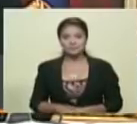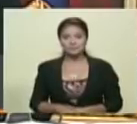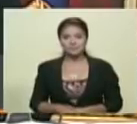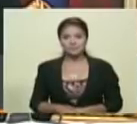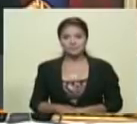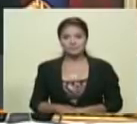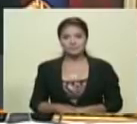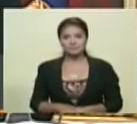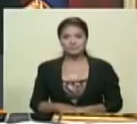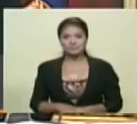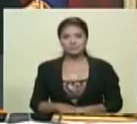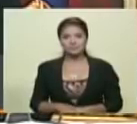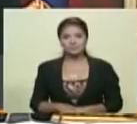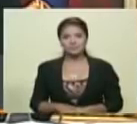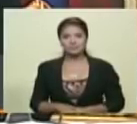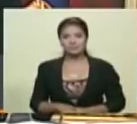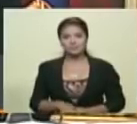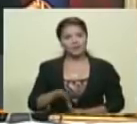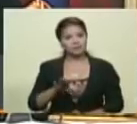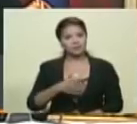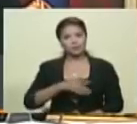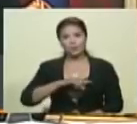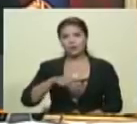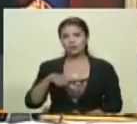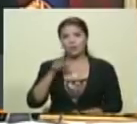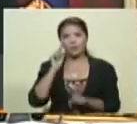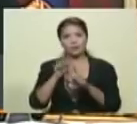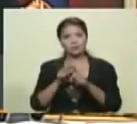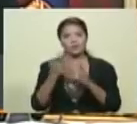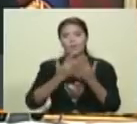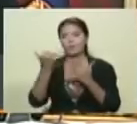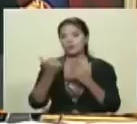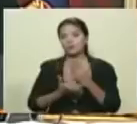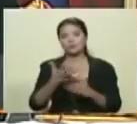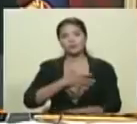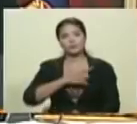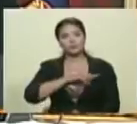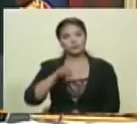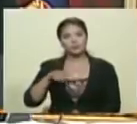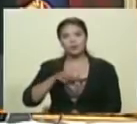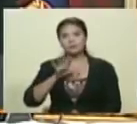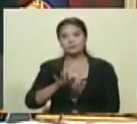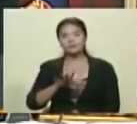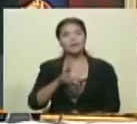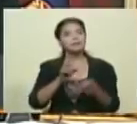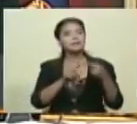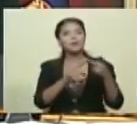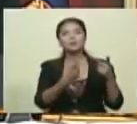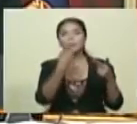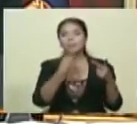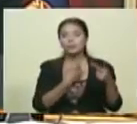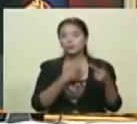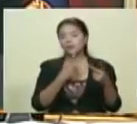Ese es nuestro carácter. Ese es nuestro proyecto. Segunda pregunta que hace Daniel.